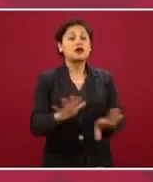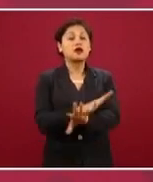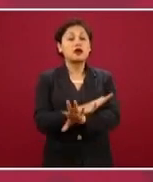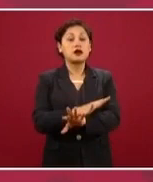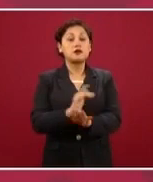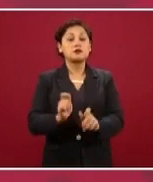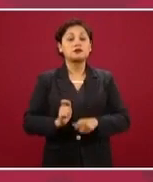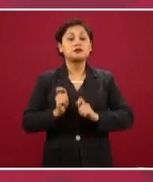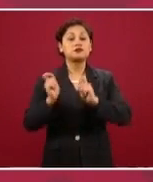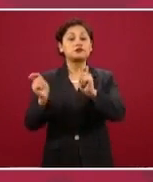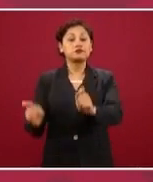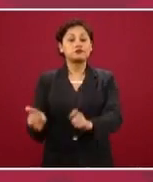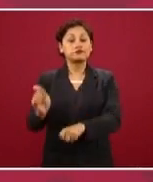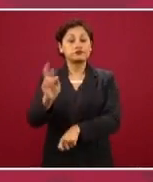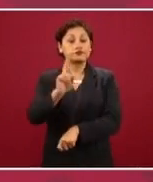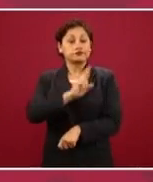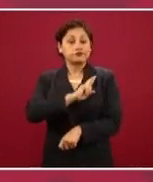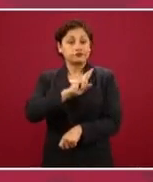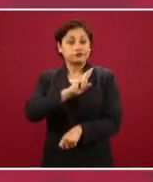del sector salud,